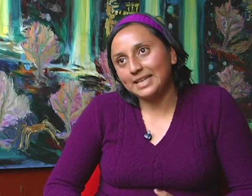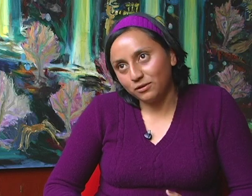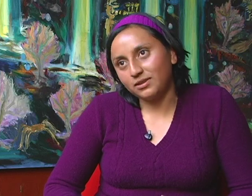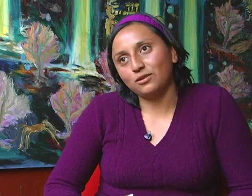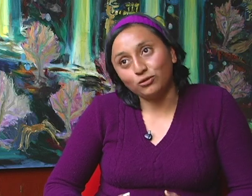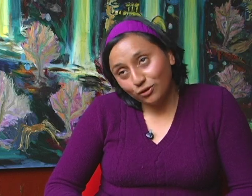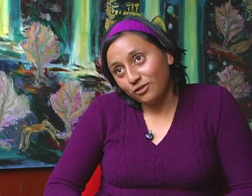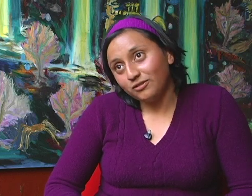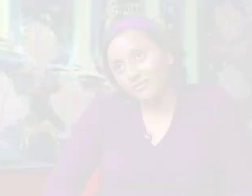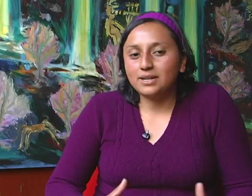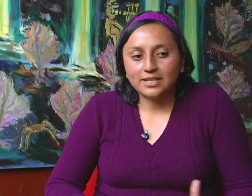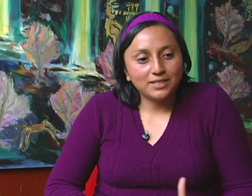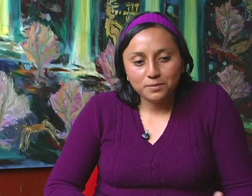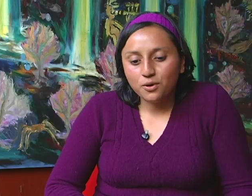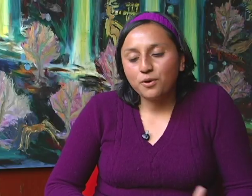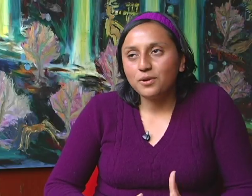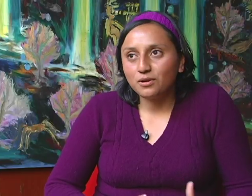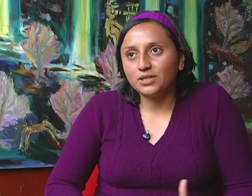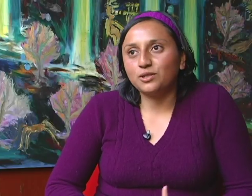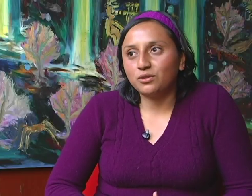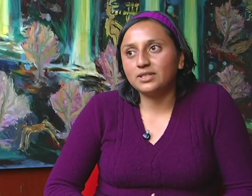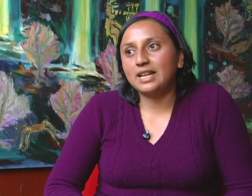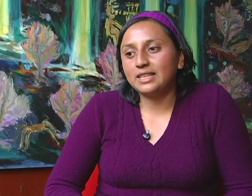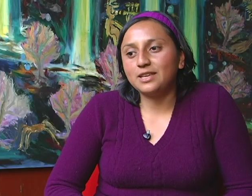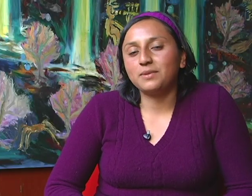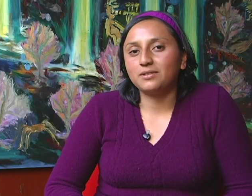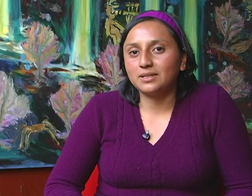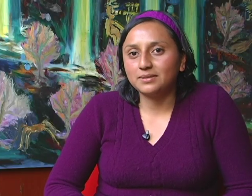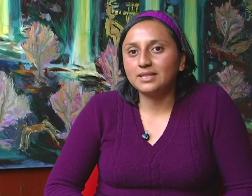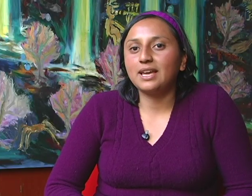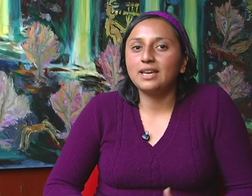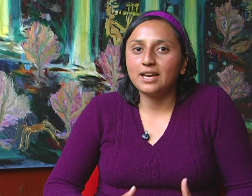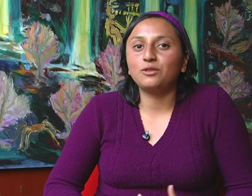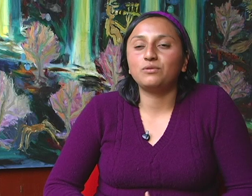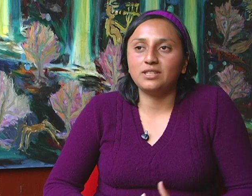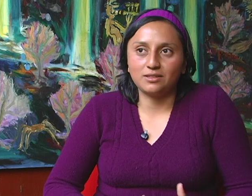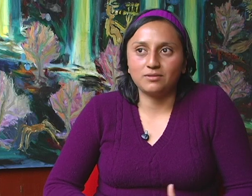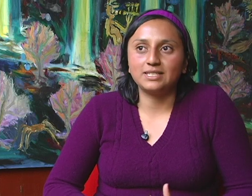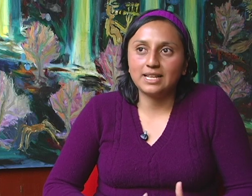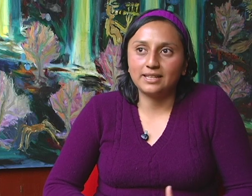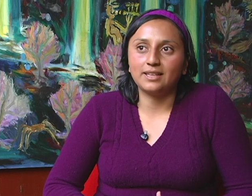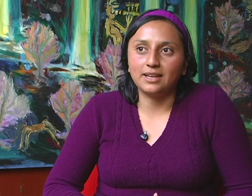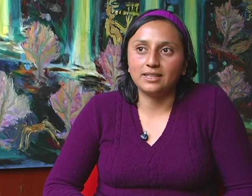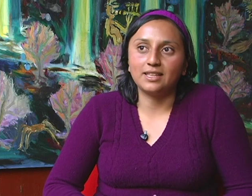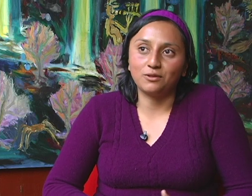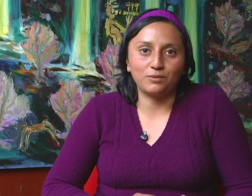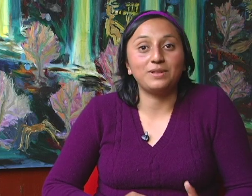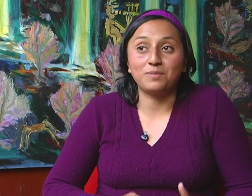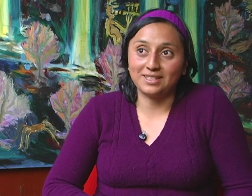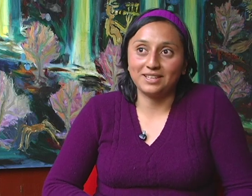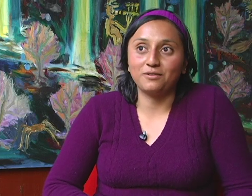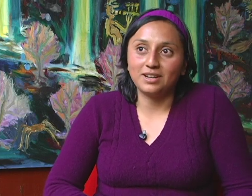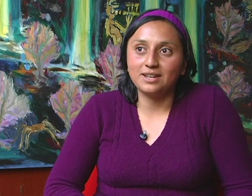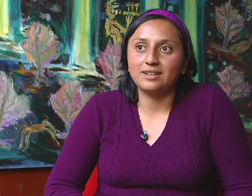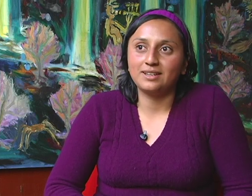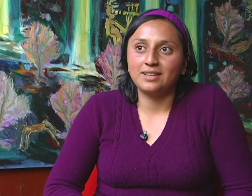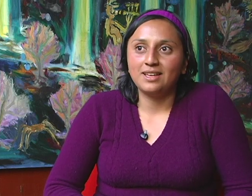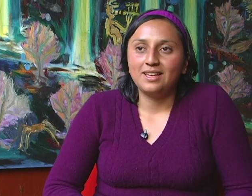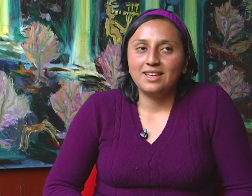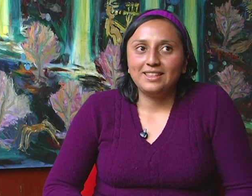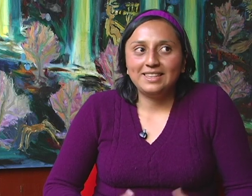a entrevistar con el doctor. Me recibió, vio los estudios de la niña y me dijo, ¿sabes qué, hija? Tu niña es un excelente candidato a un implante